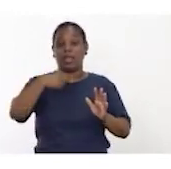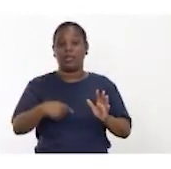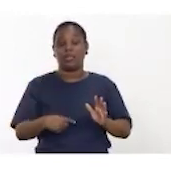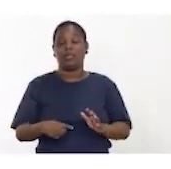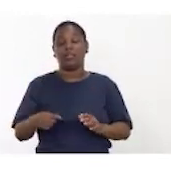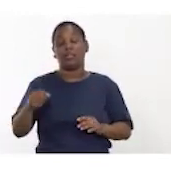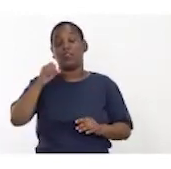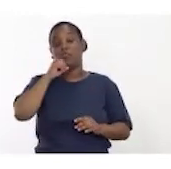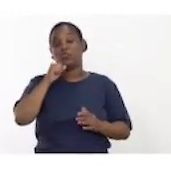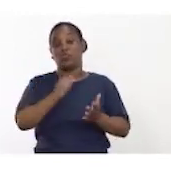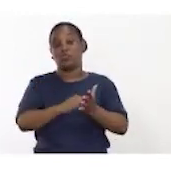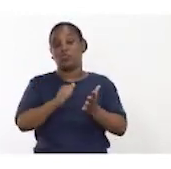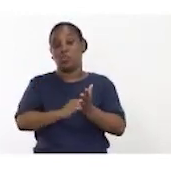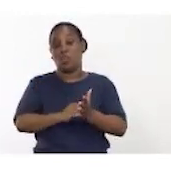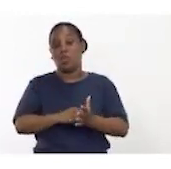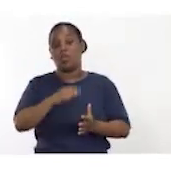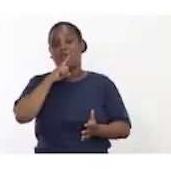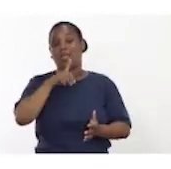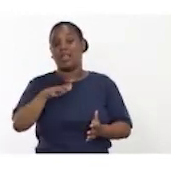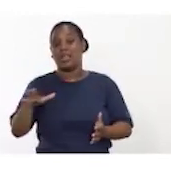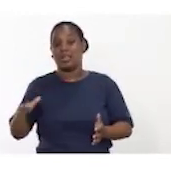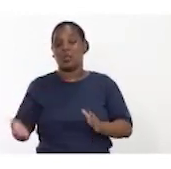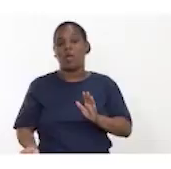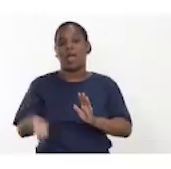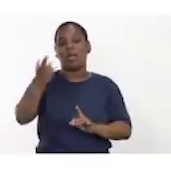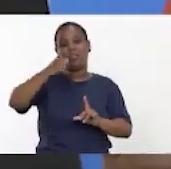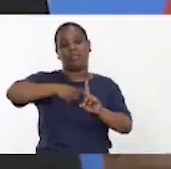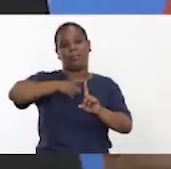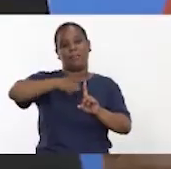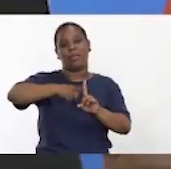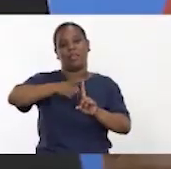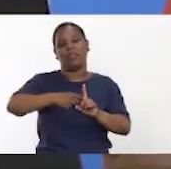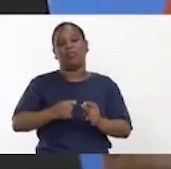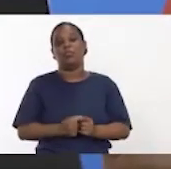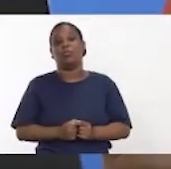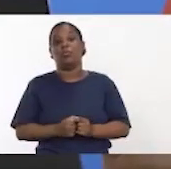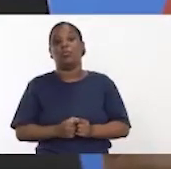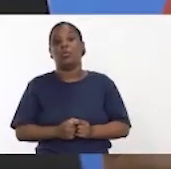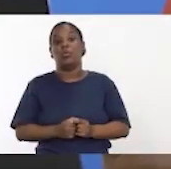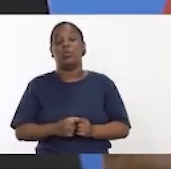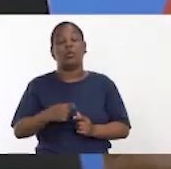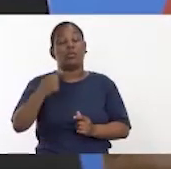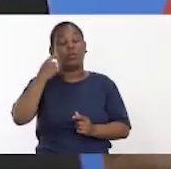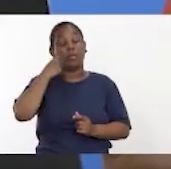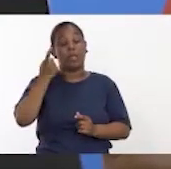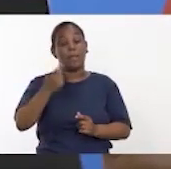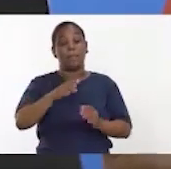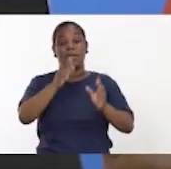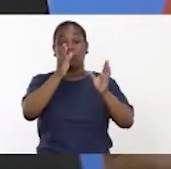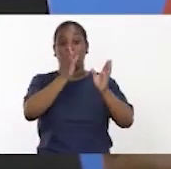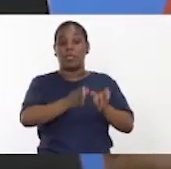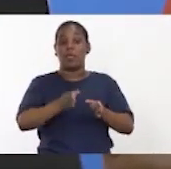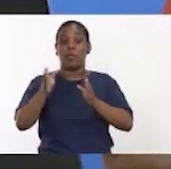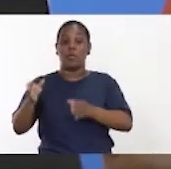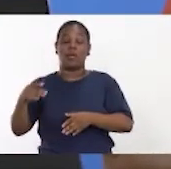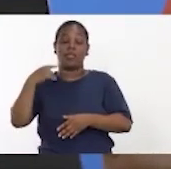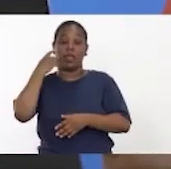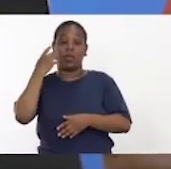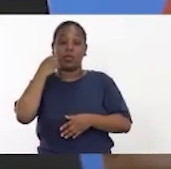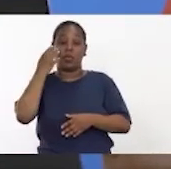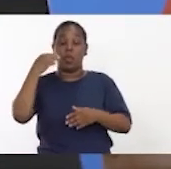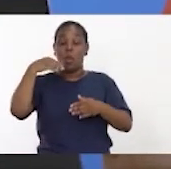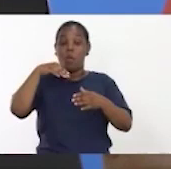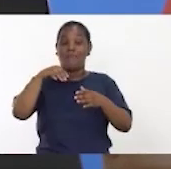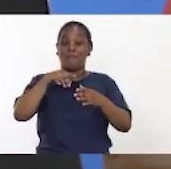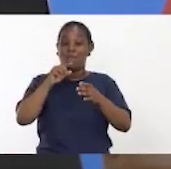de sólidos y líquidos a altas temperaturas. Espectros de banda, que son bandas de colores